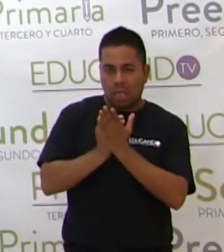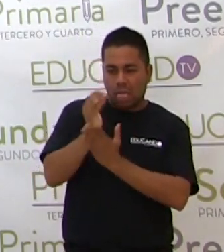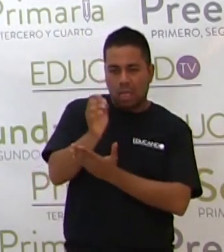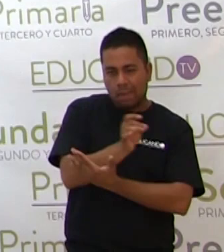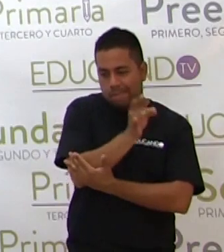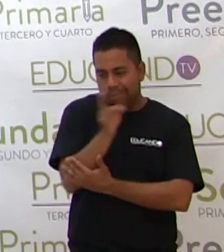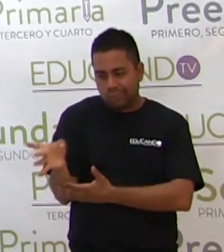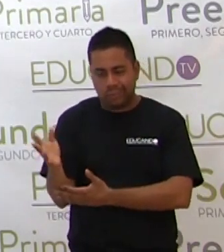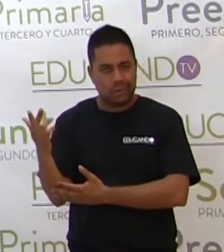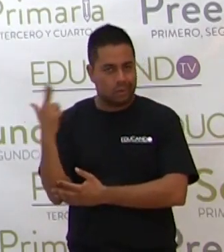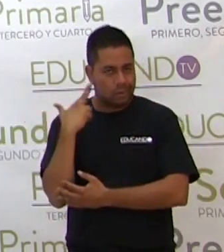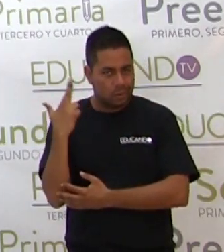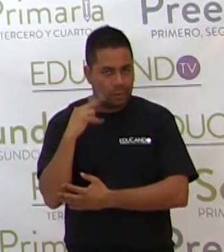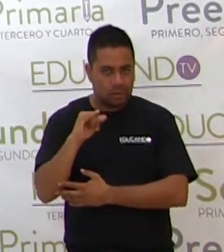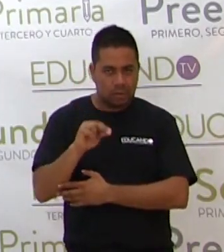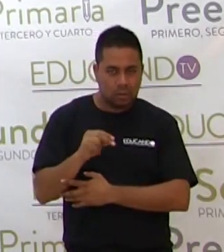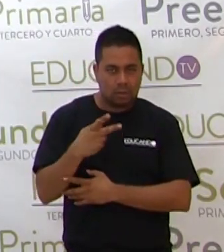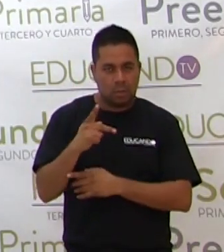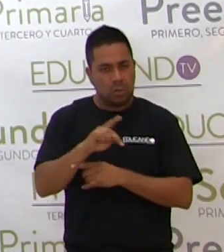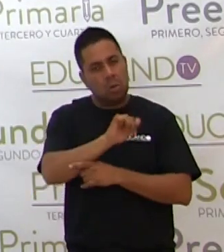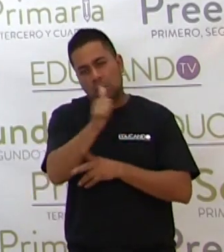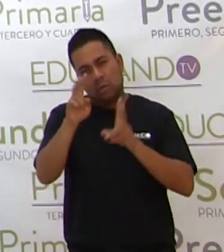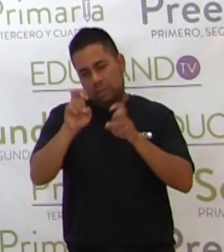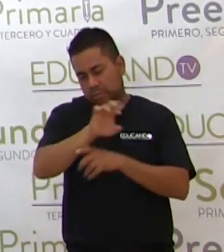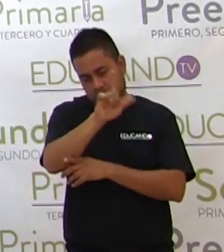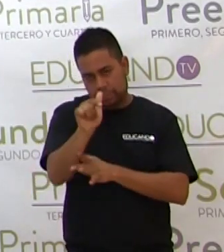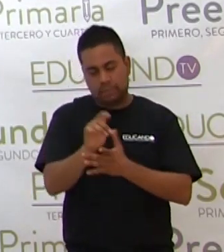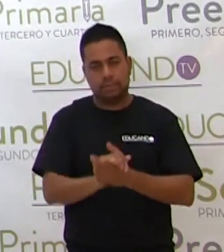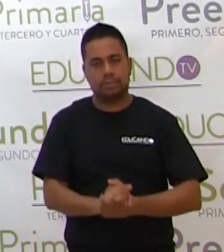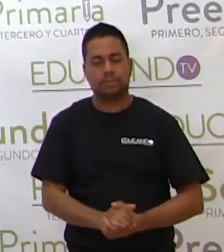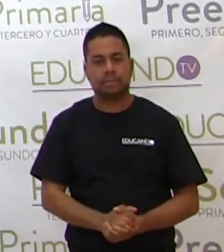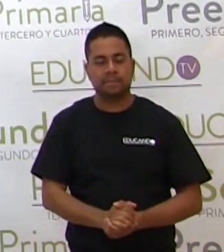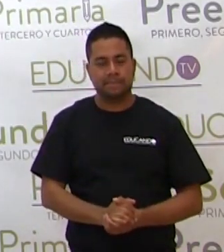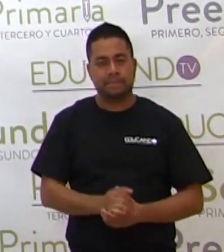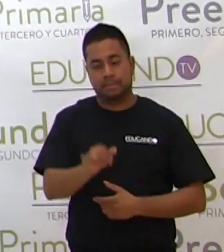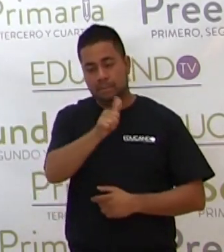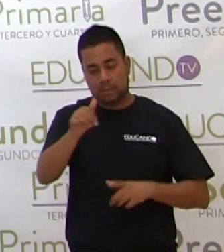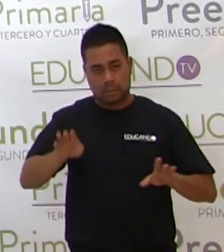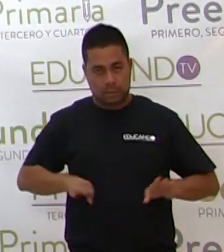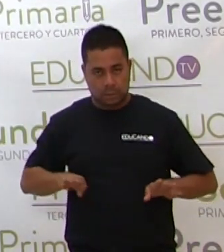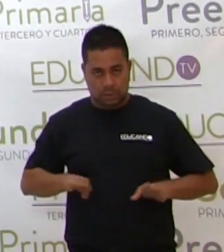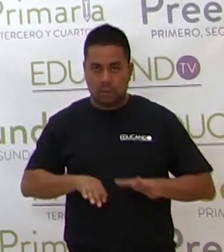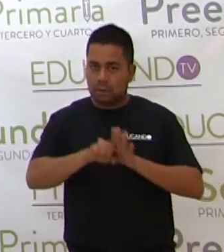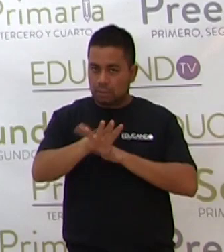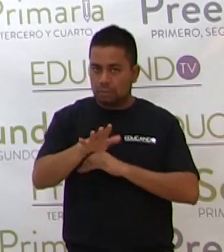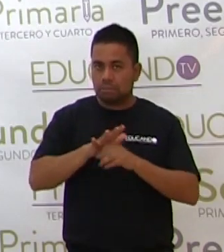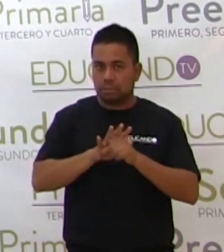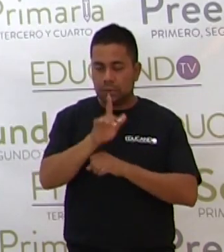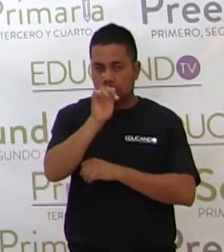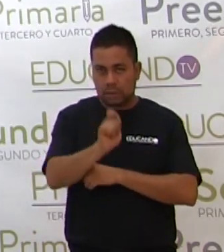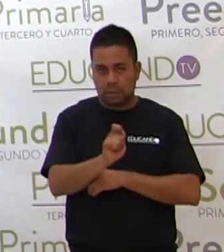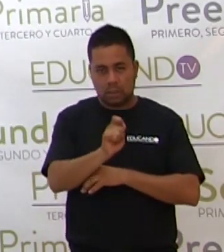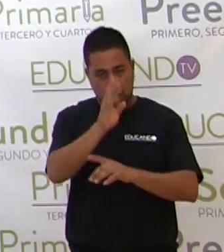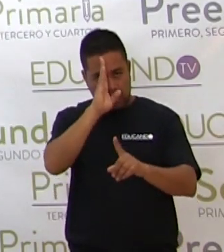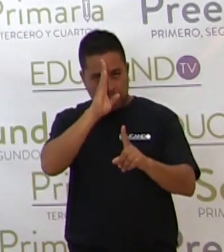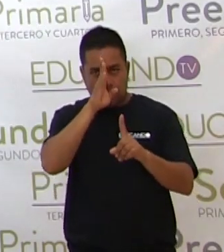inmediatez de la radio pero eso ya sería otro tema otra de las características sería que es unidireccional